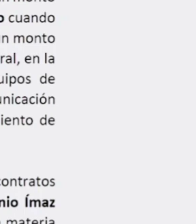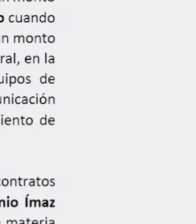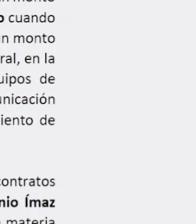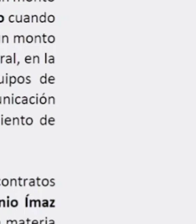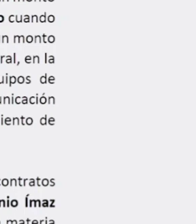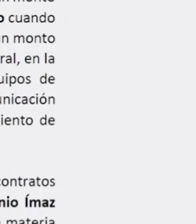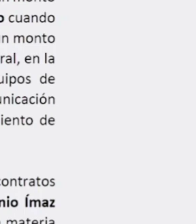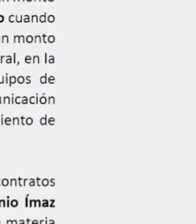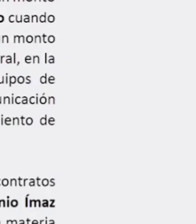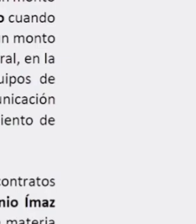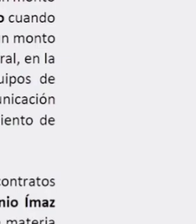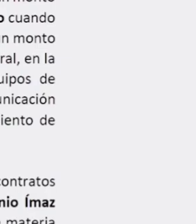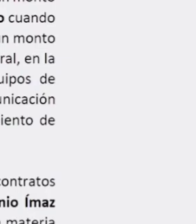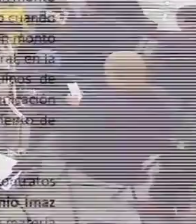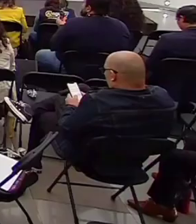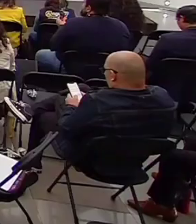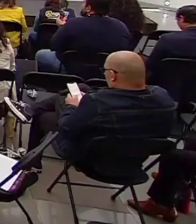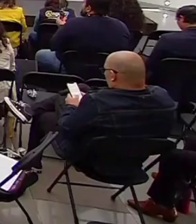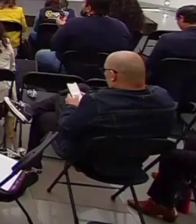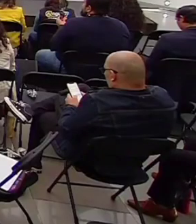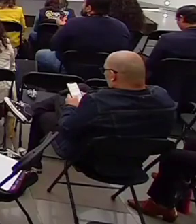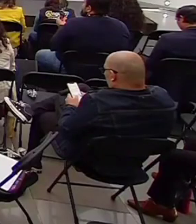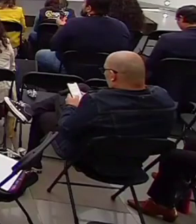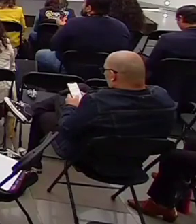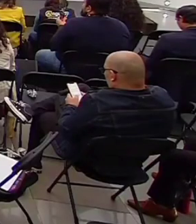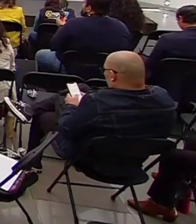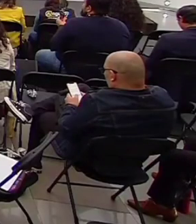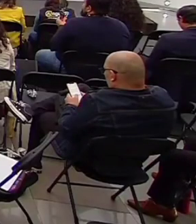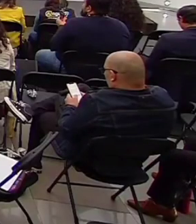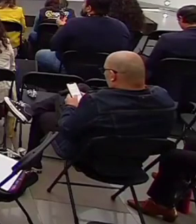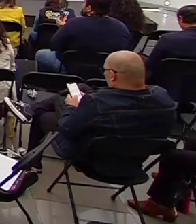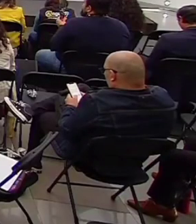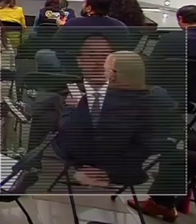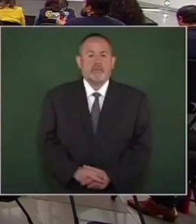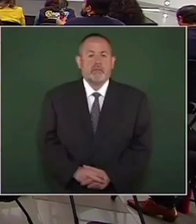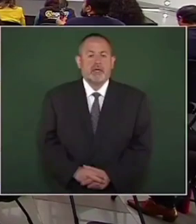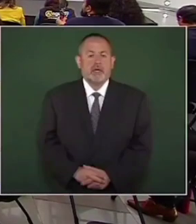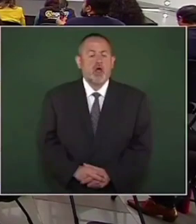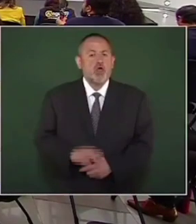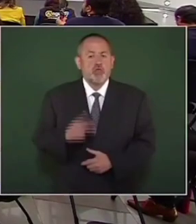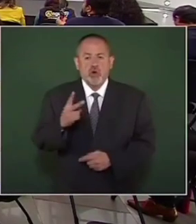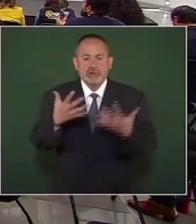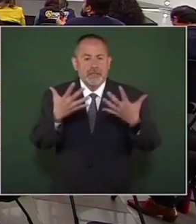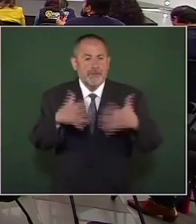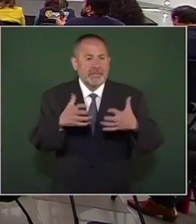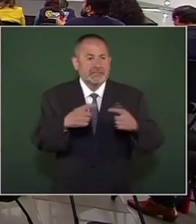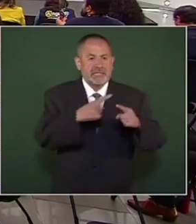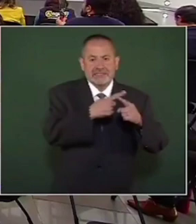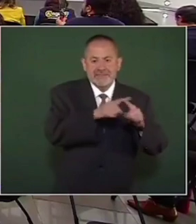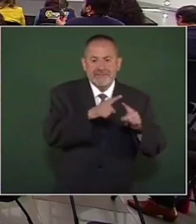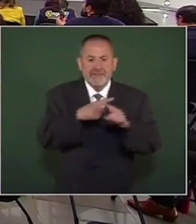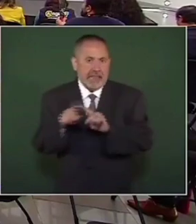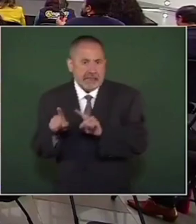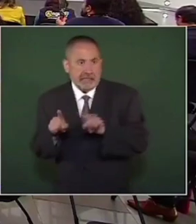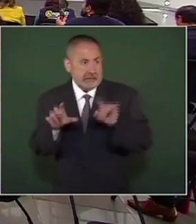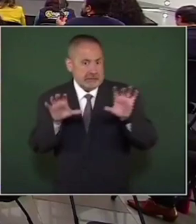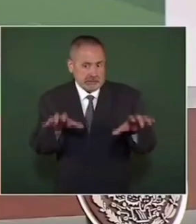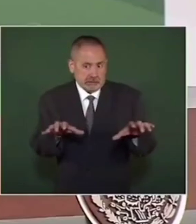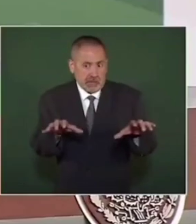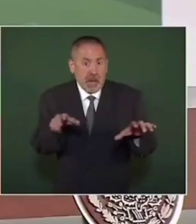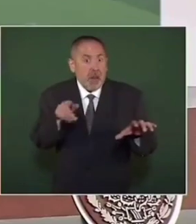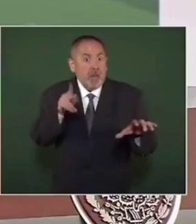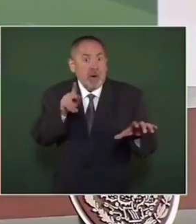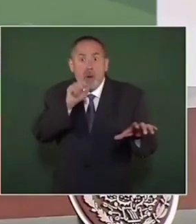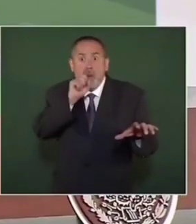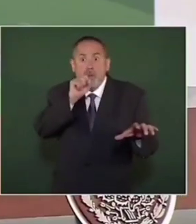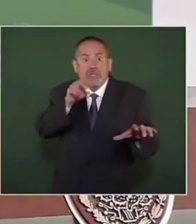empresa distinta a Numbag Inc., pero tiene los mismos dueños, los mismos, el